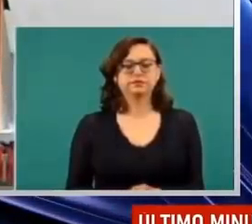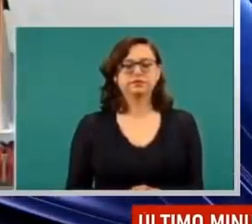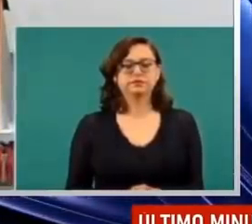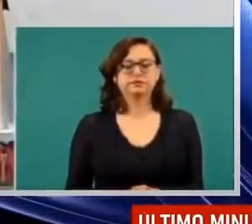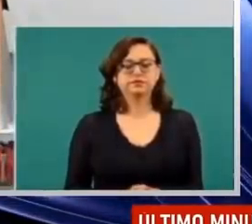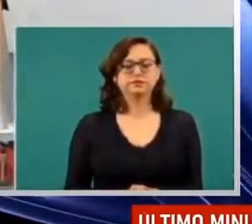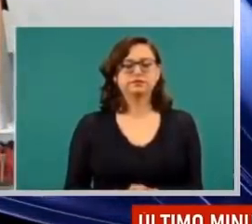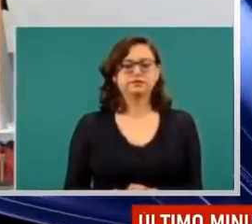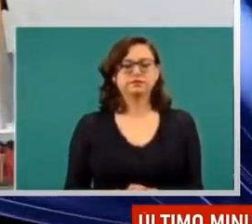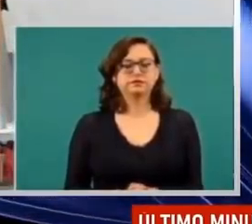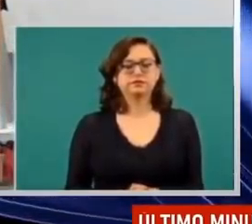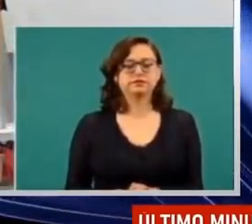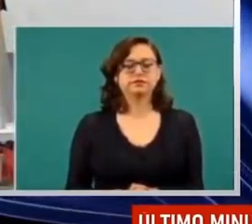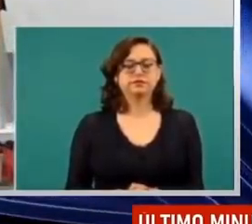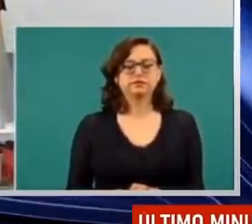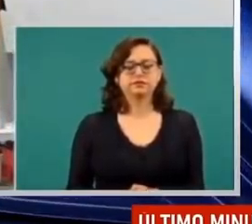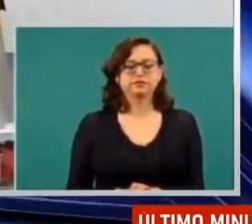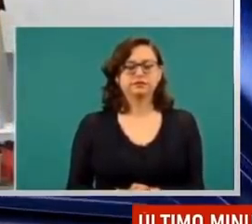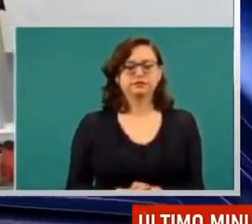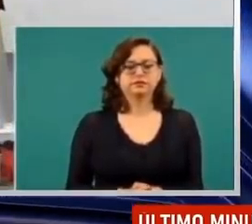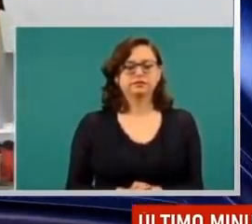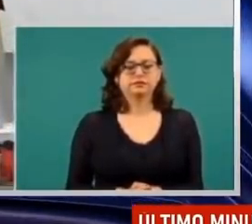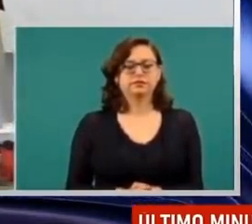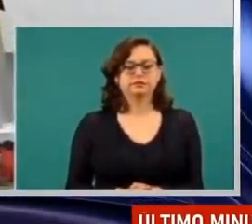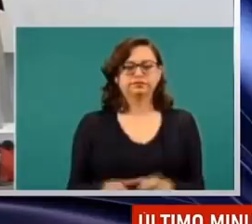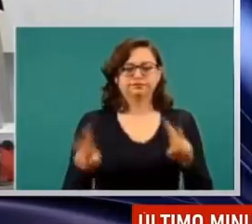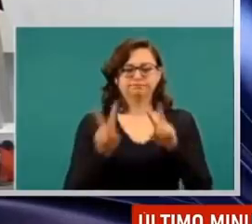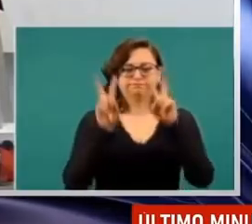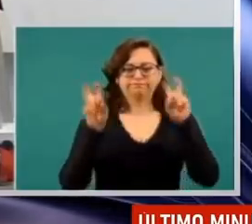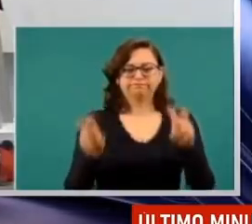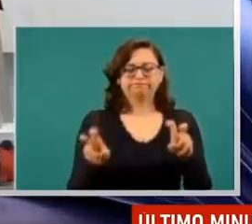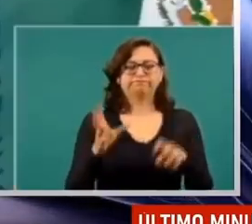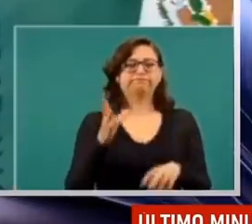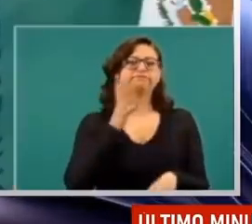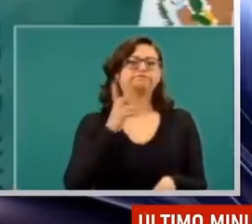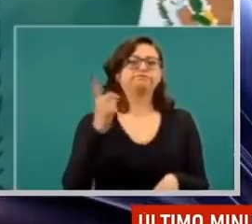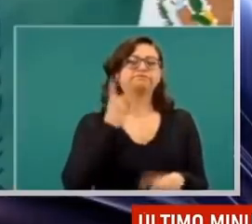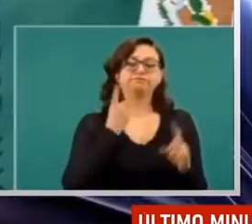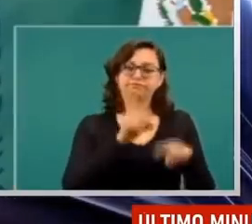la cámara o nos deja sin país